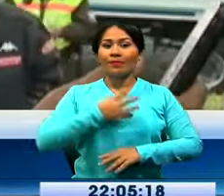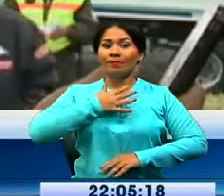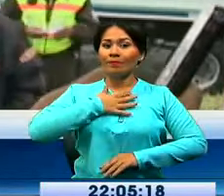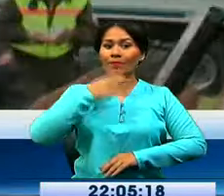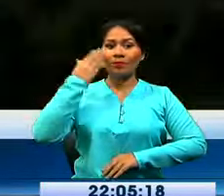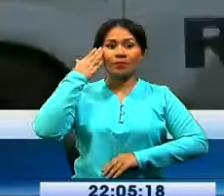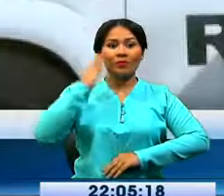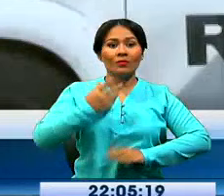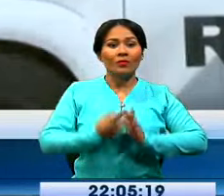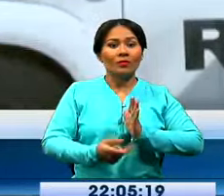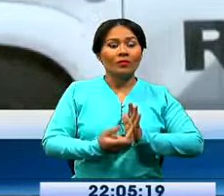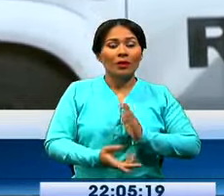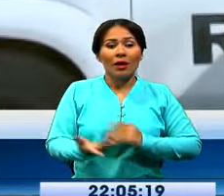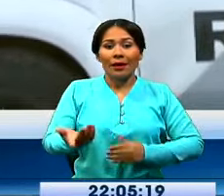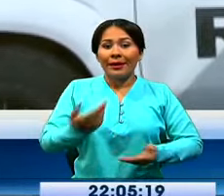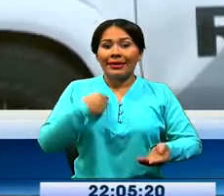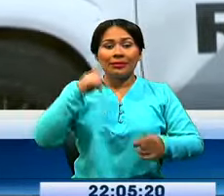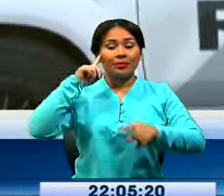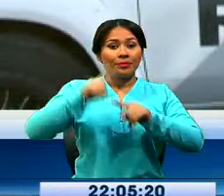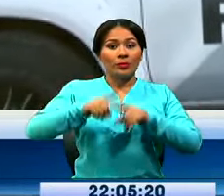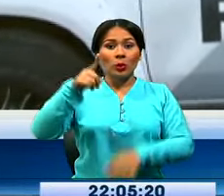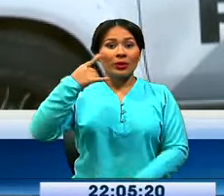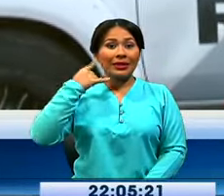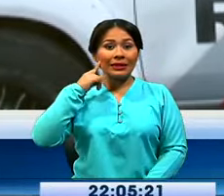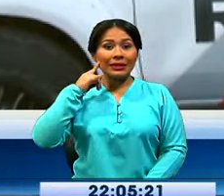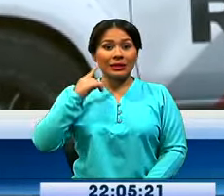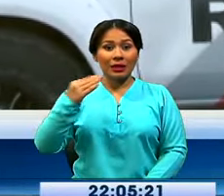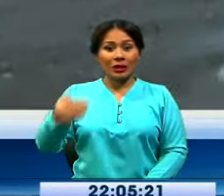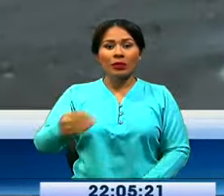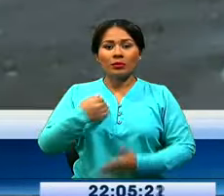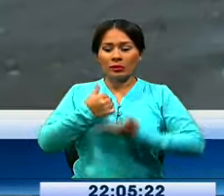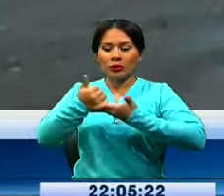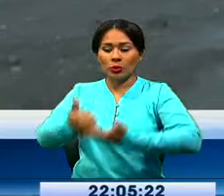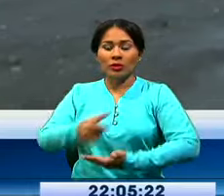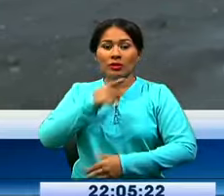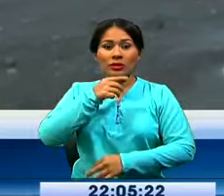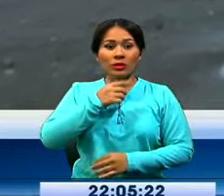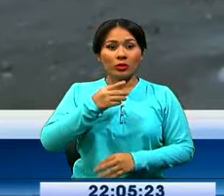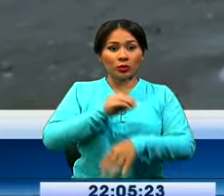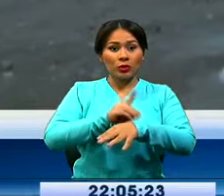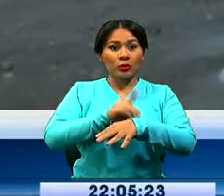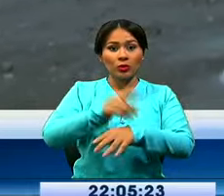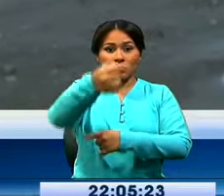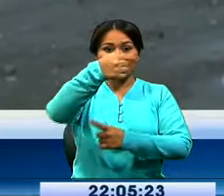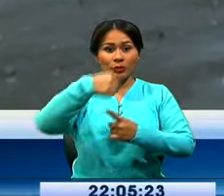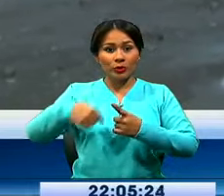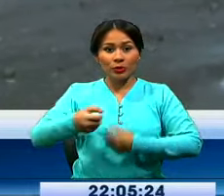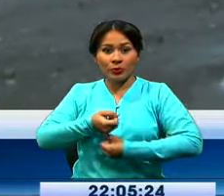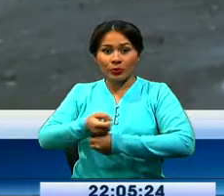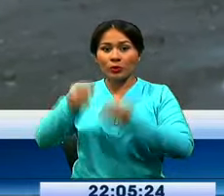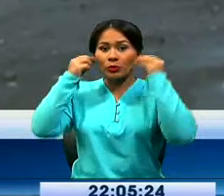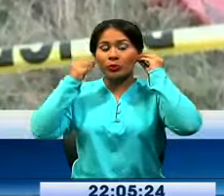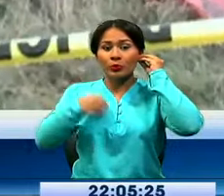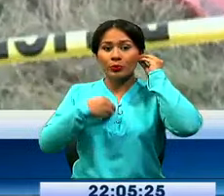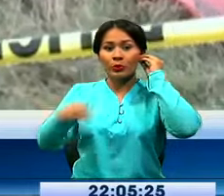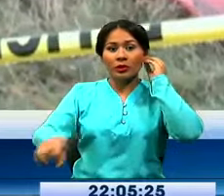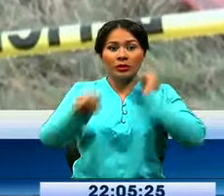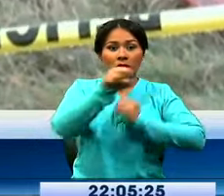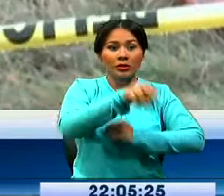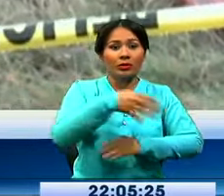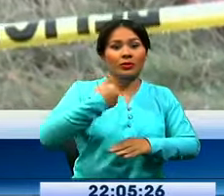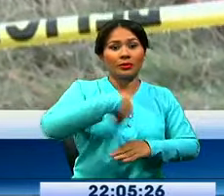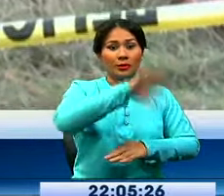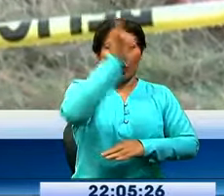personas en el lugar. Mientras, una menor de edad fue auxiliada por los paramédicos del Cuerpo de Bomberos de Machachi y llevada a una casa de salud. Su madre no